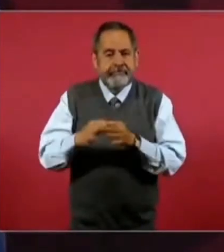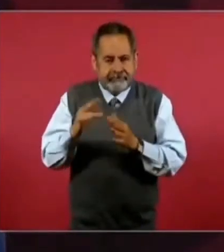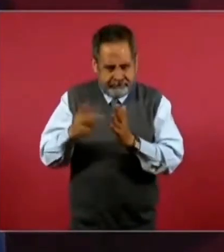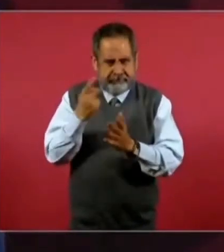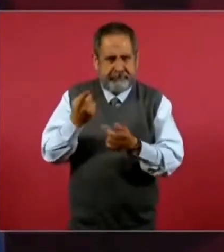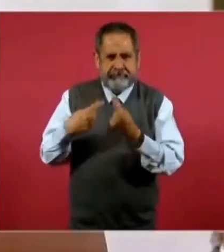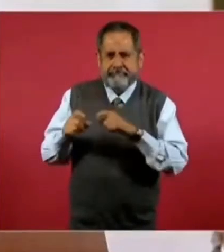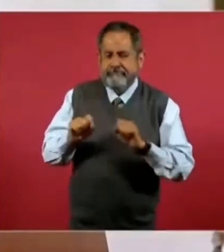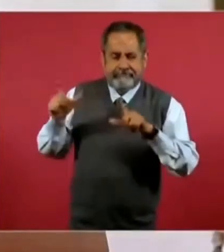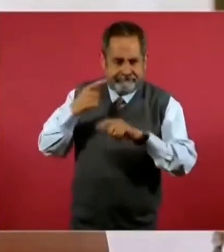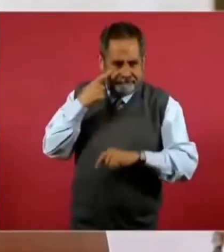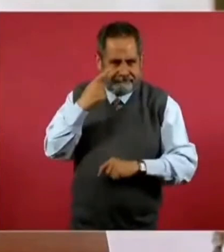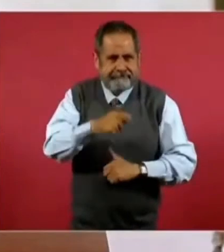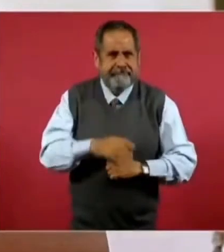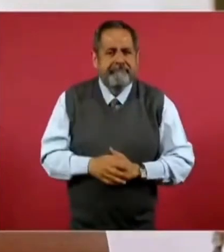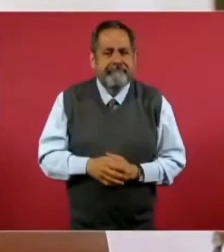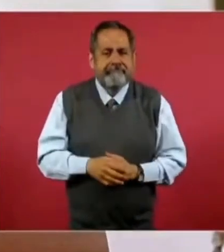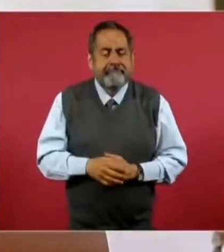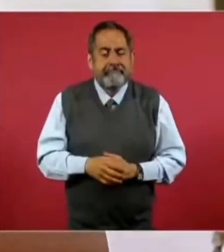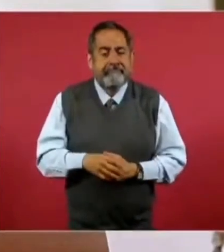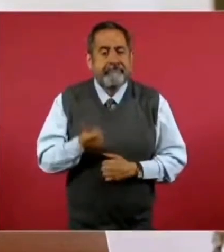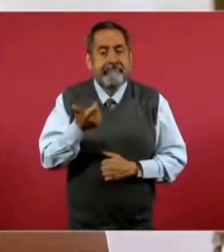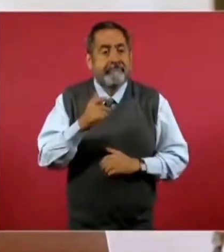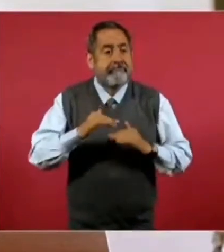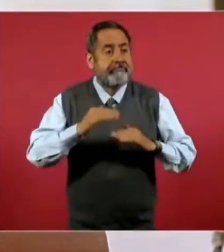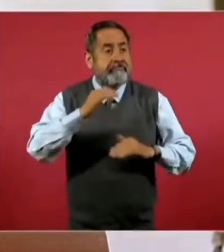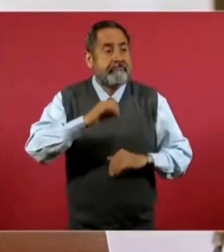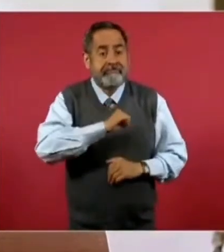la lámina, no solo no aumentó,